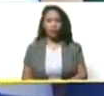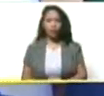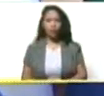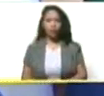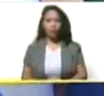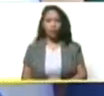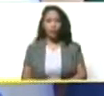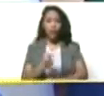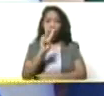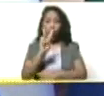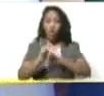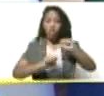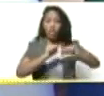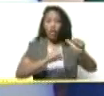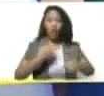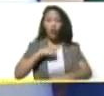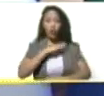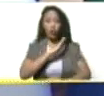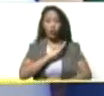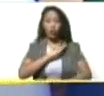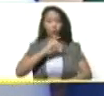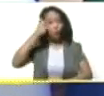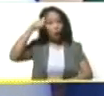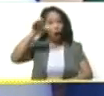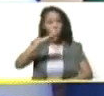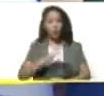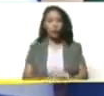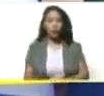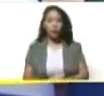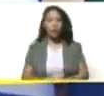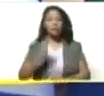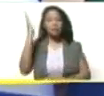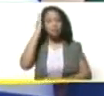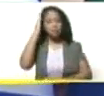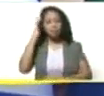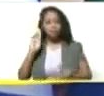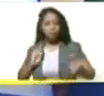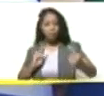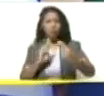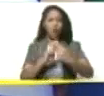Y en dos siglos nuestro pueblo ha sabido encontrar